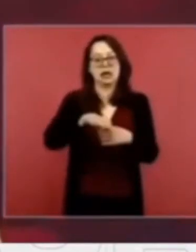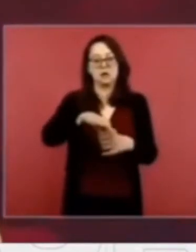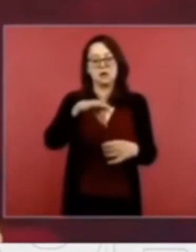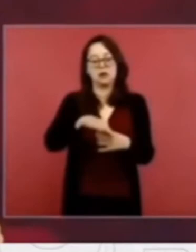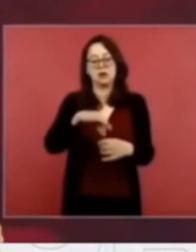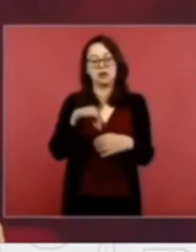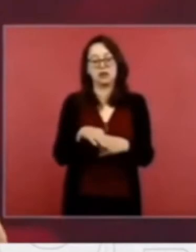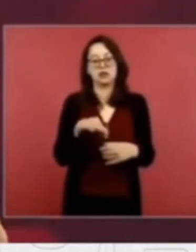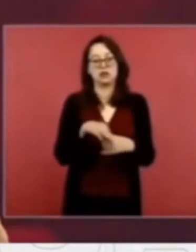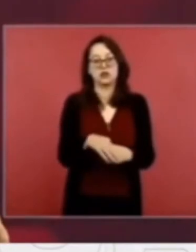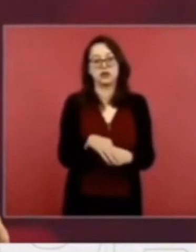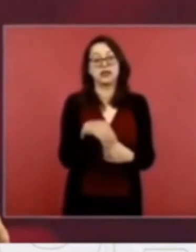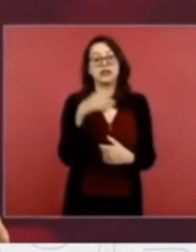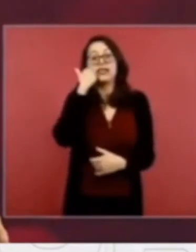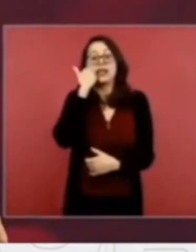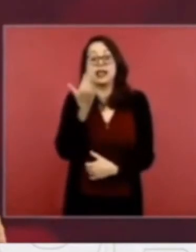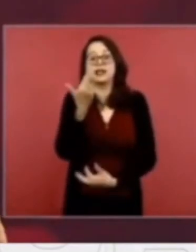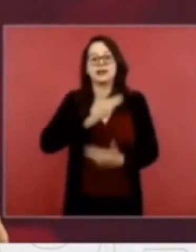que